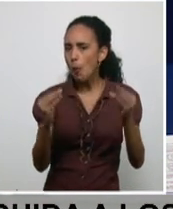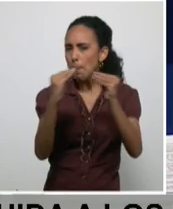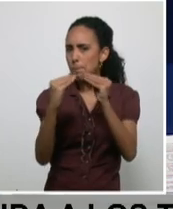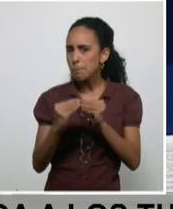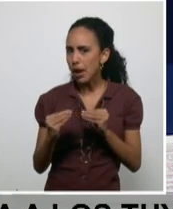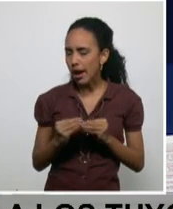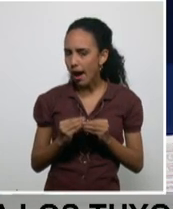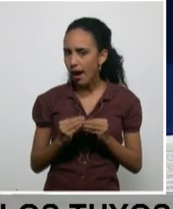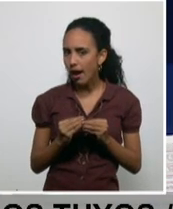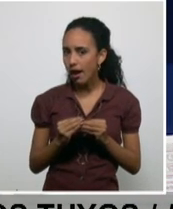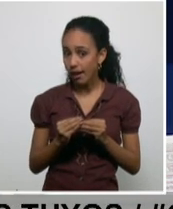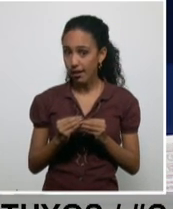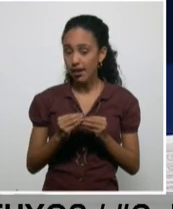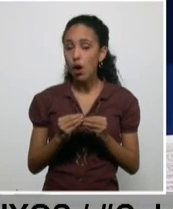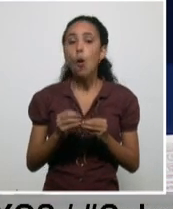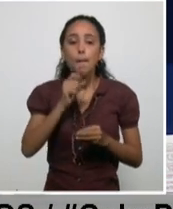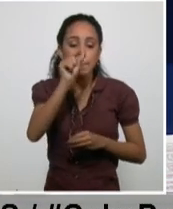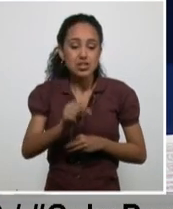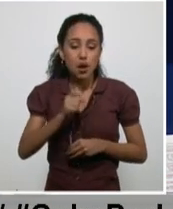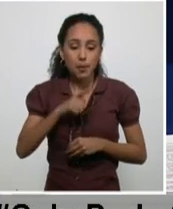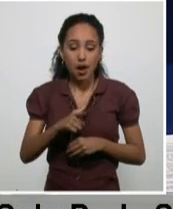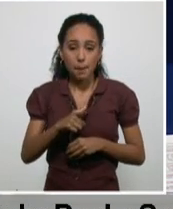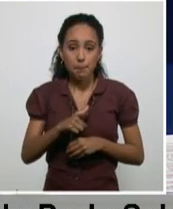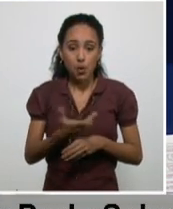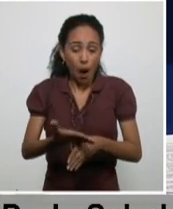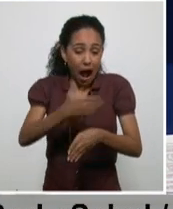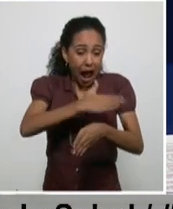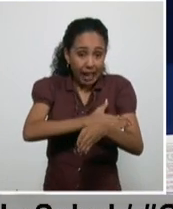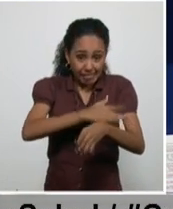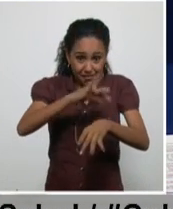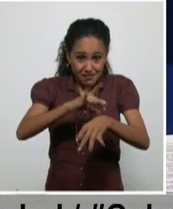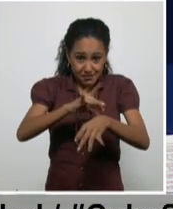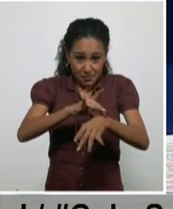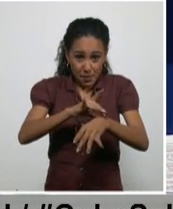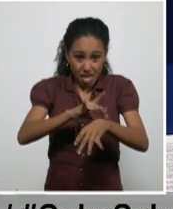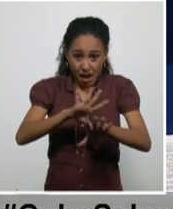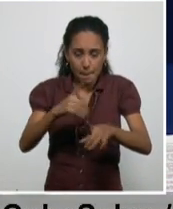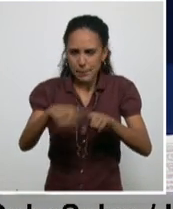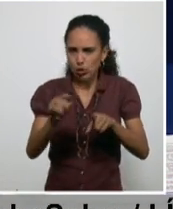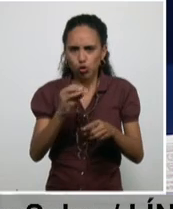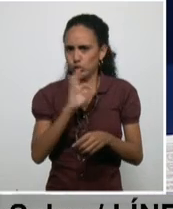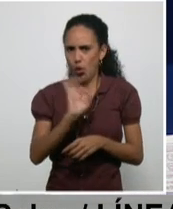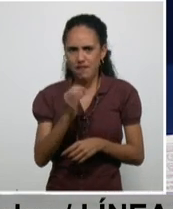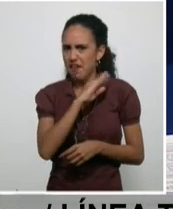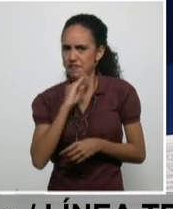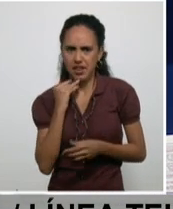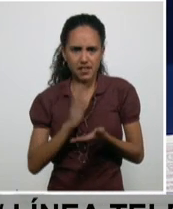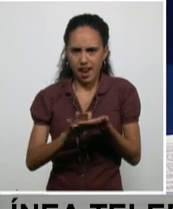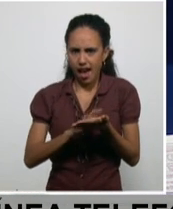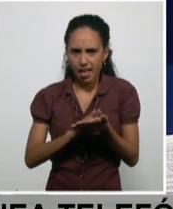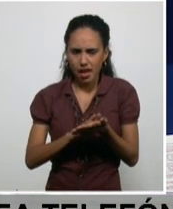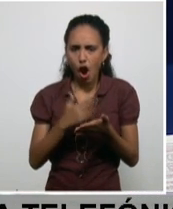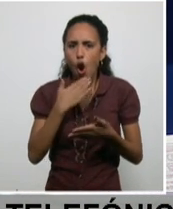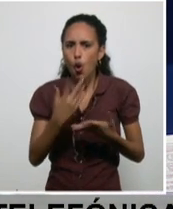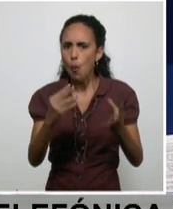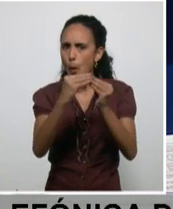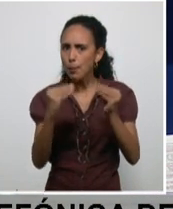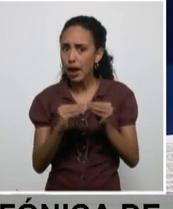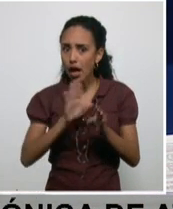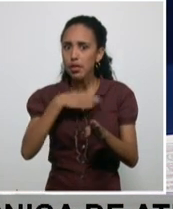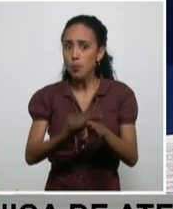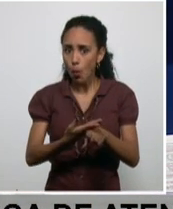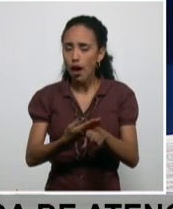Este grupo de investigadores describen cómo se ha comportado esto en todos los países que han estado